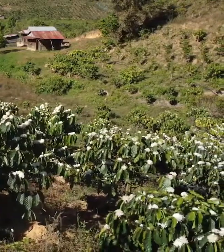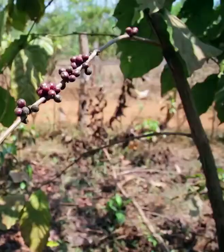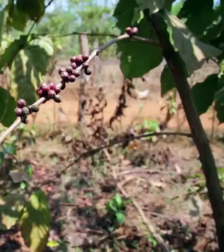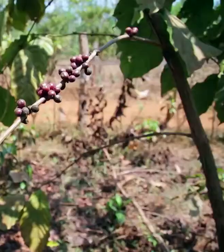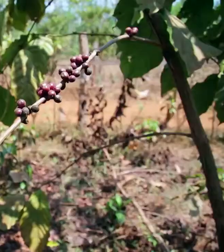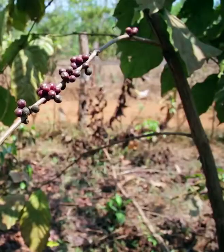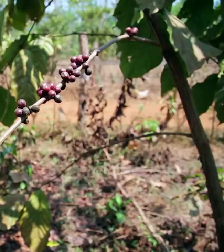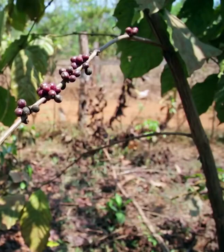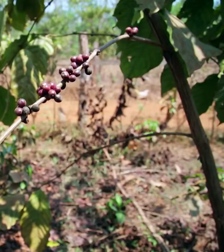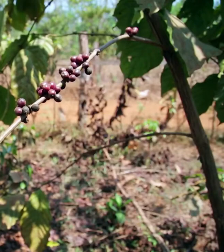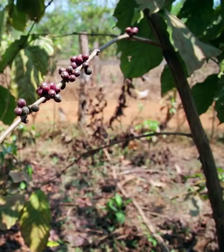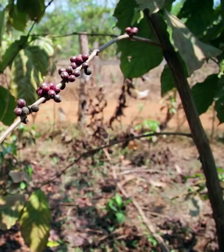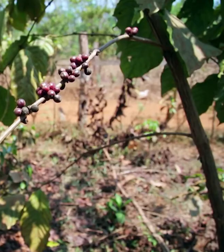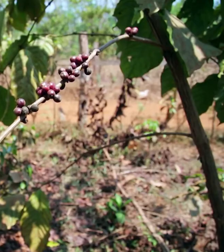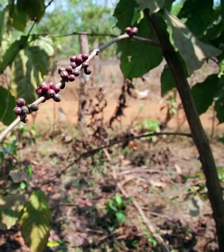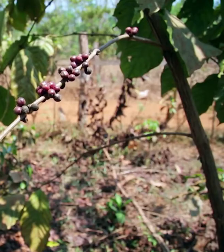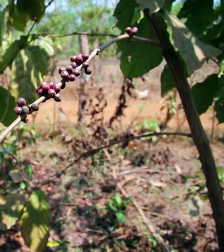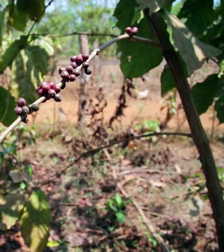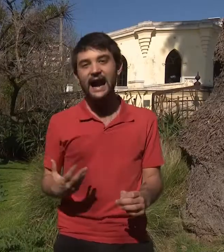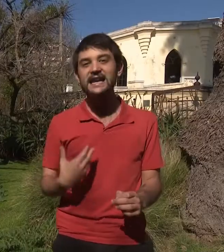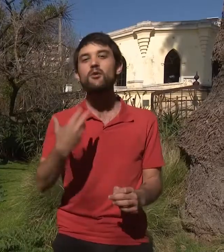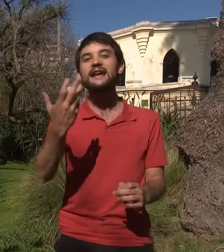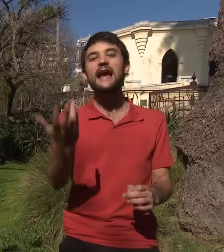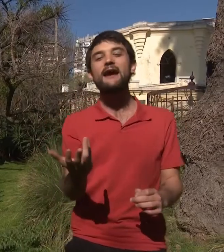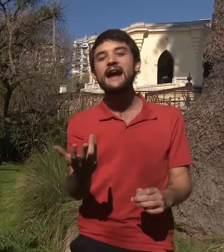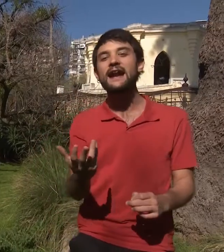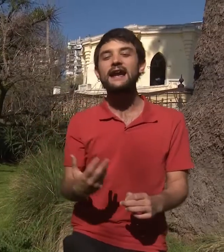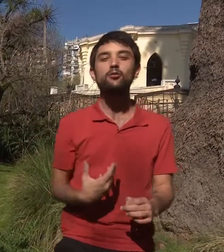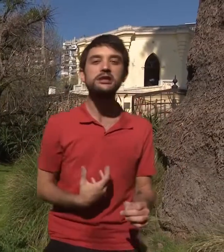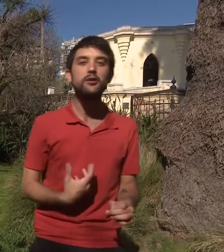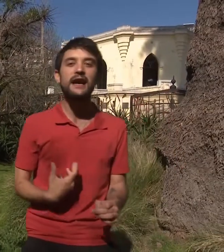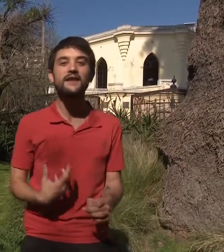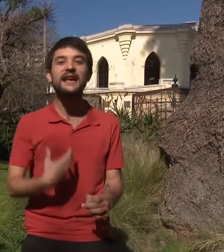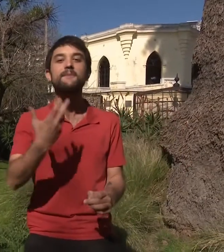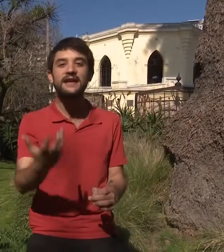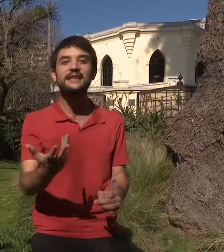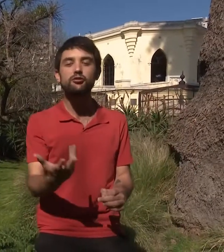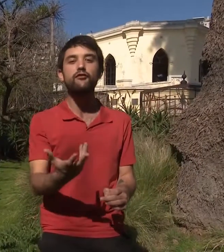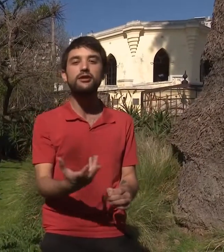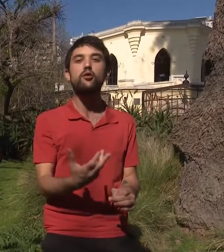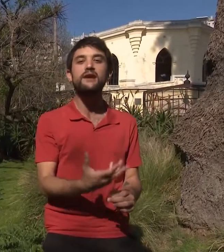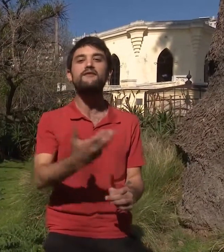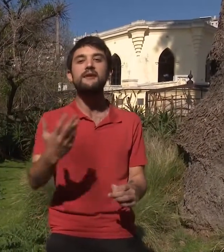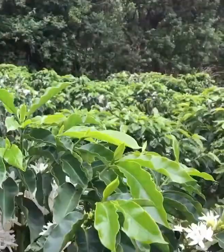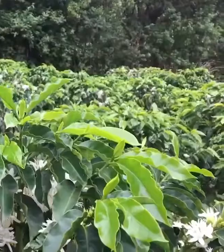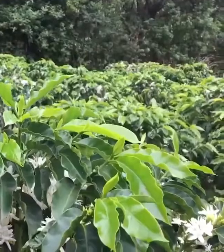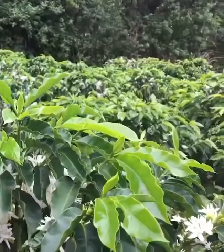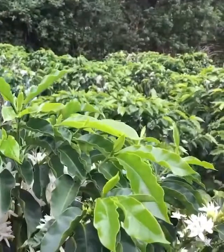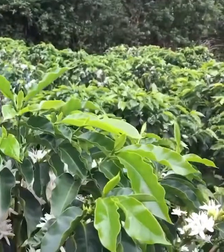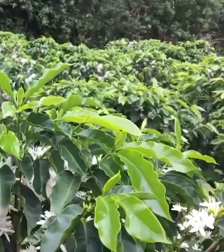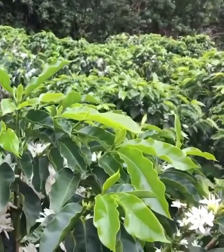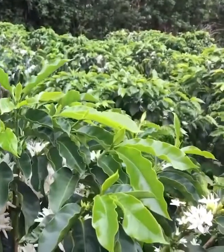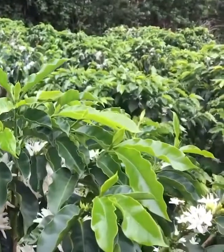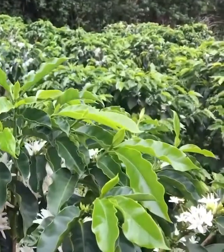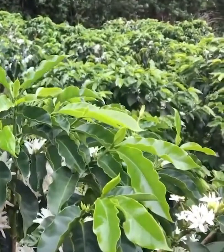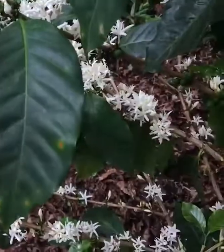viendo extremadamente perjudicadas por el cambio climático. Al igual que la banana, el cultivo de café también está sufriendo una enfermedad causada